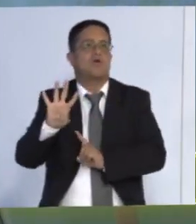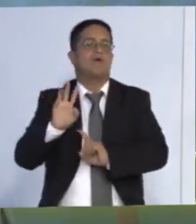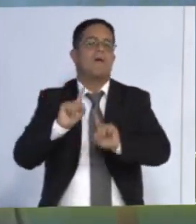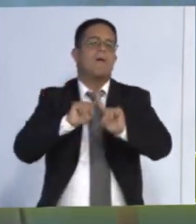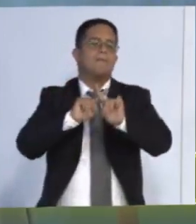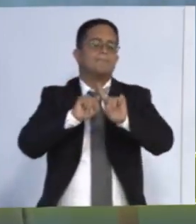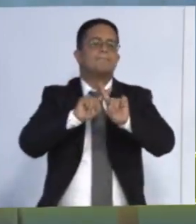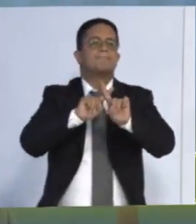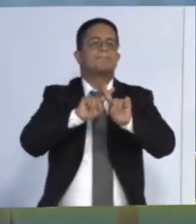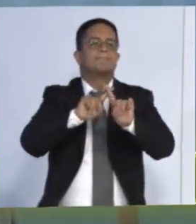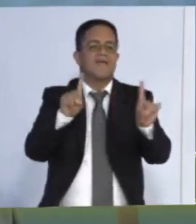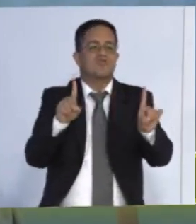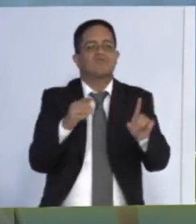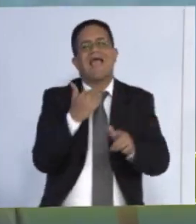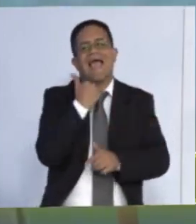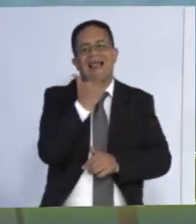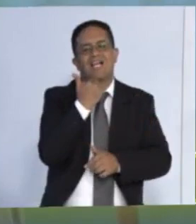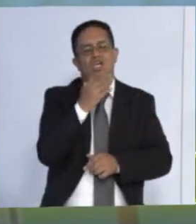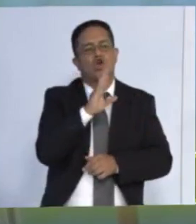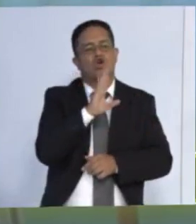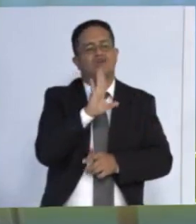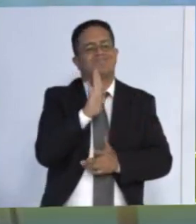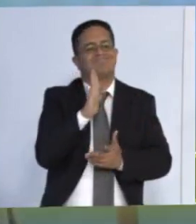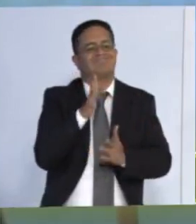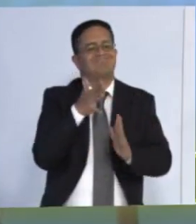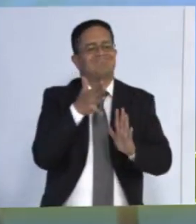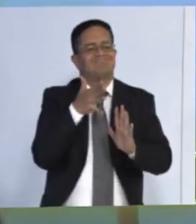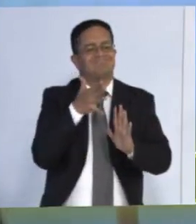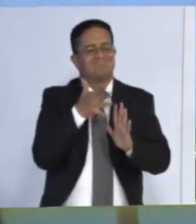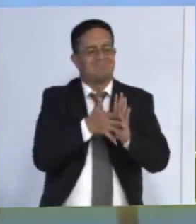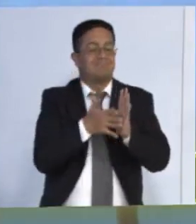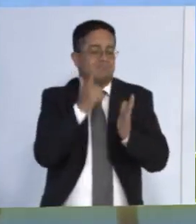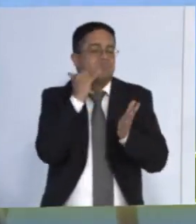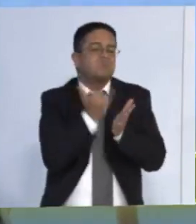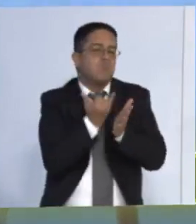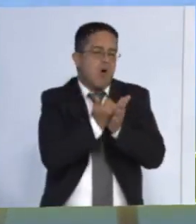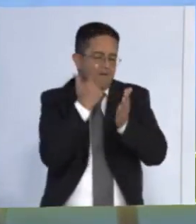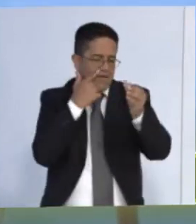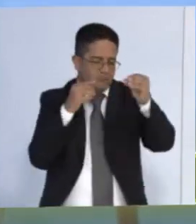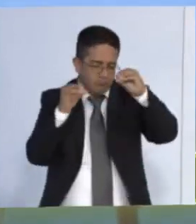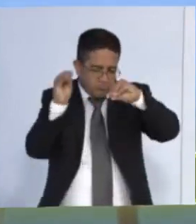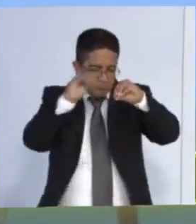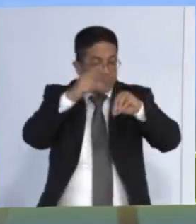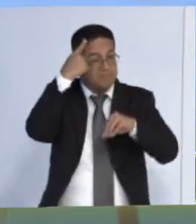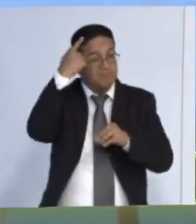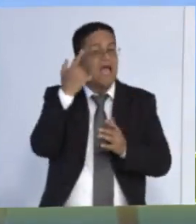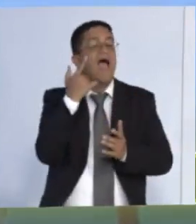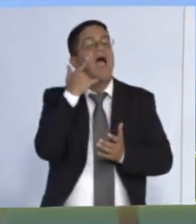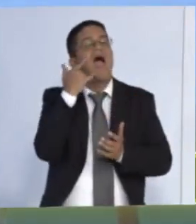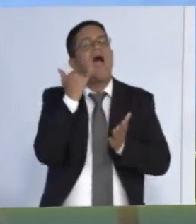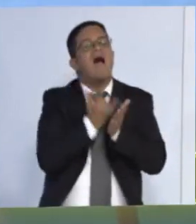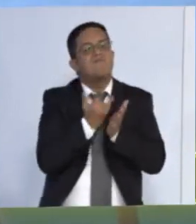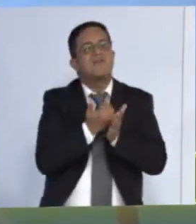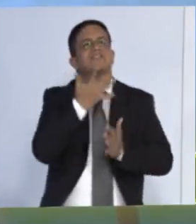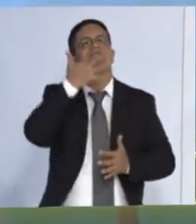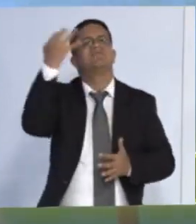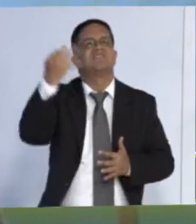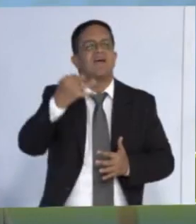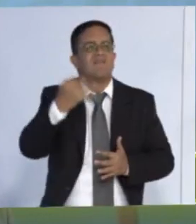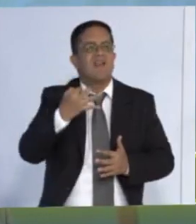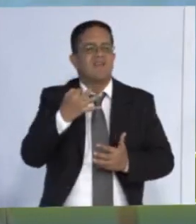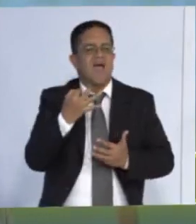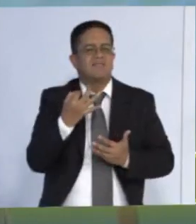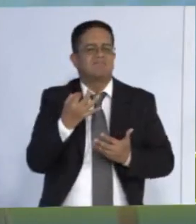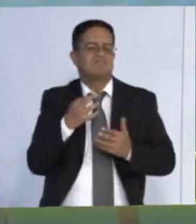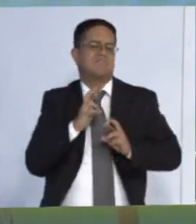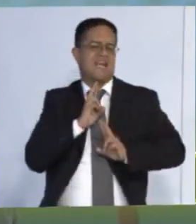es que es algo local y que es algo que tiene que ver con contacto. Entonces hay que hacer una prueba de parche para ver si el paciente de verdad, a cuál es el componente específico. Ahorita